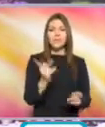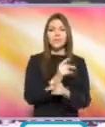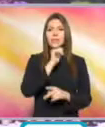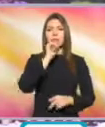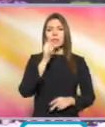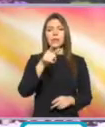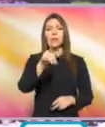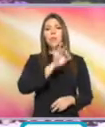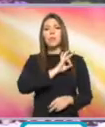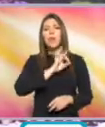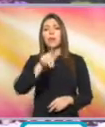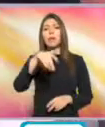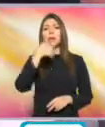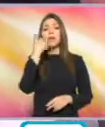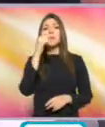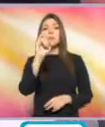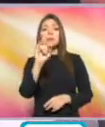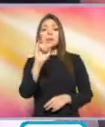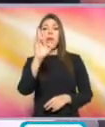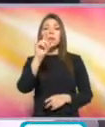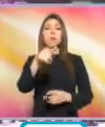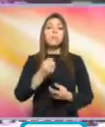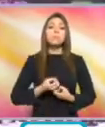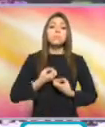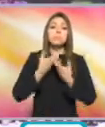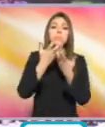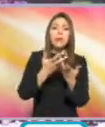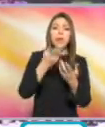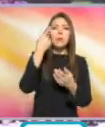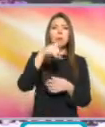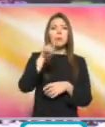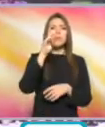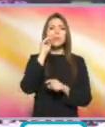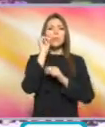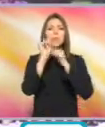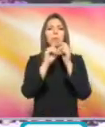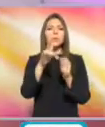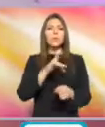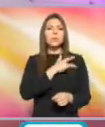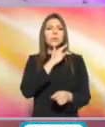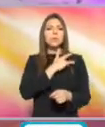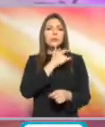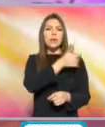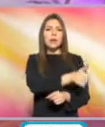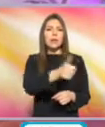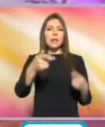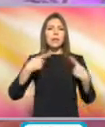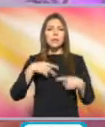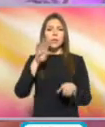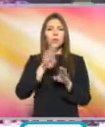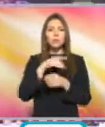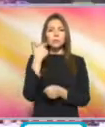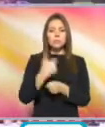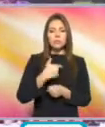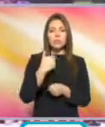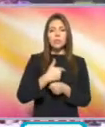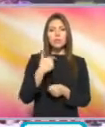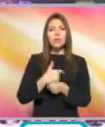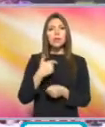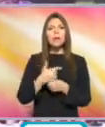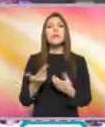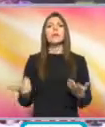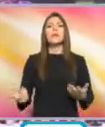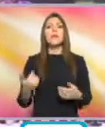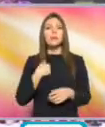realmente expresarlo libremente. Claro. Pero eso es observarte, o sea, vamos a observarnos qué tanto podemos sentir admiración o atracción